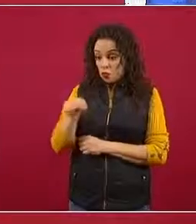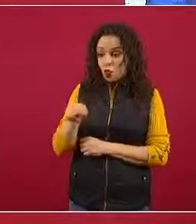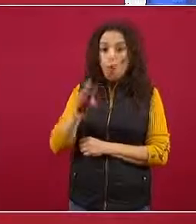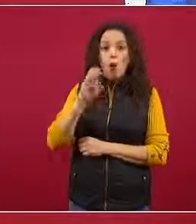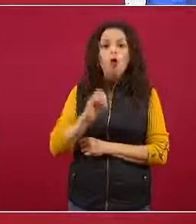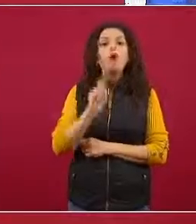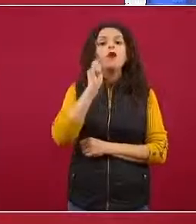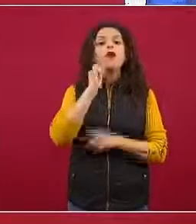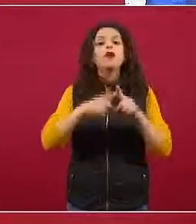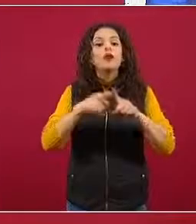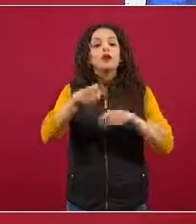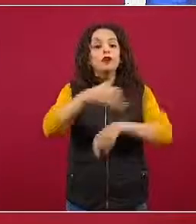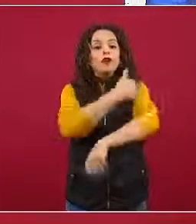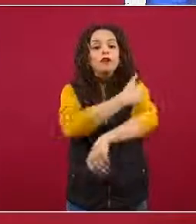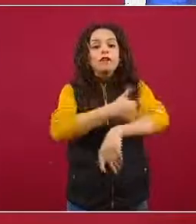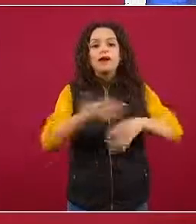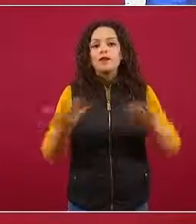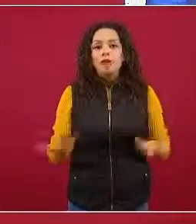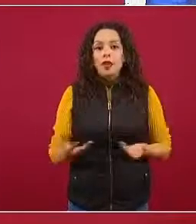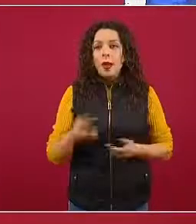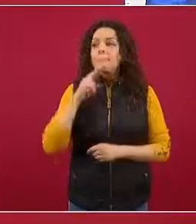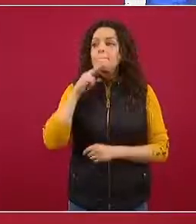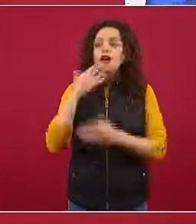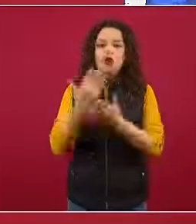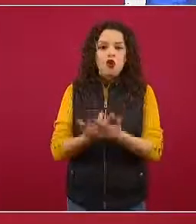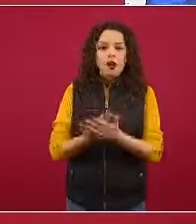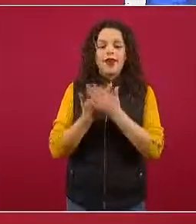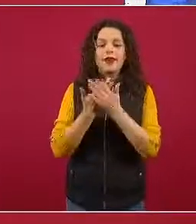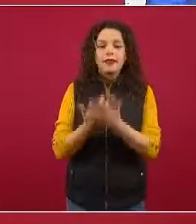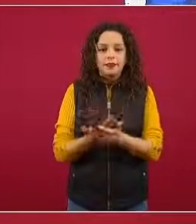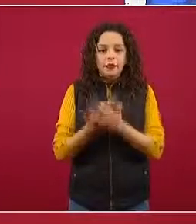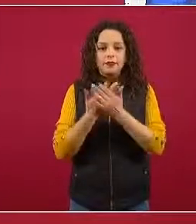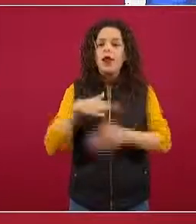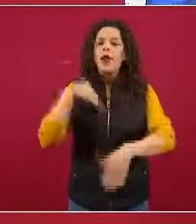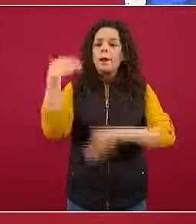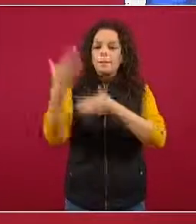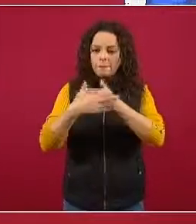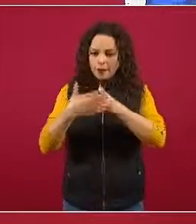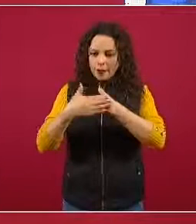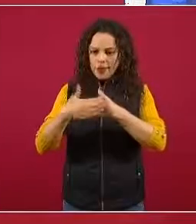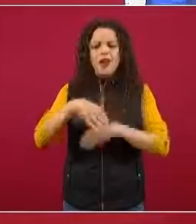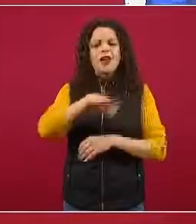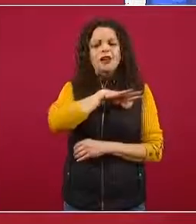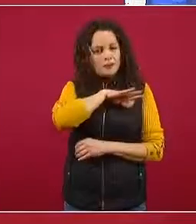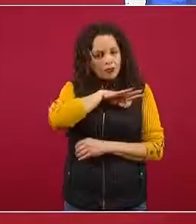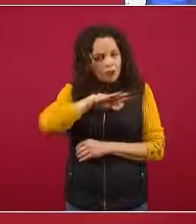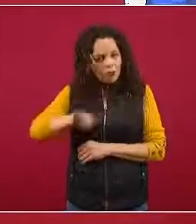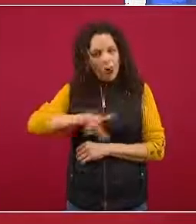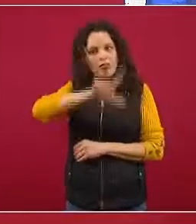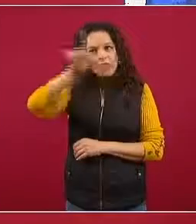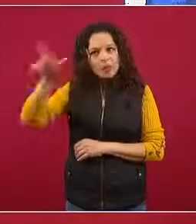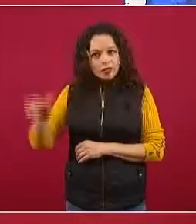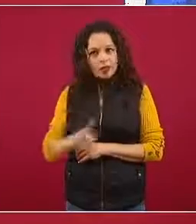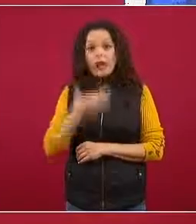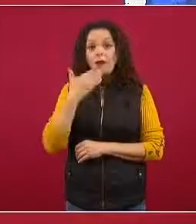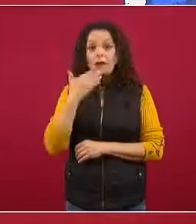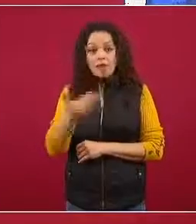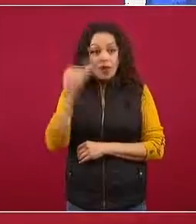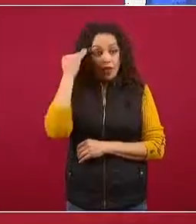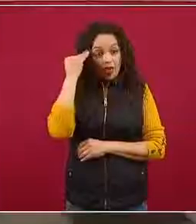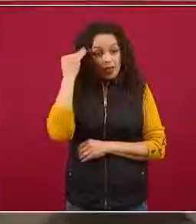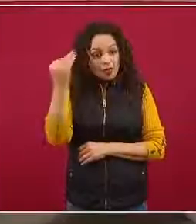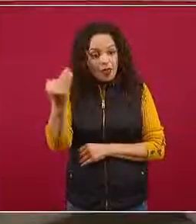Mejor esperemos, habrá mejores tiempos, habrá diferentes épocas para poder